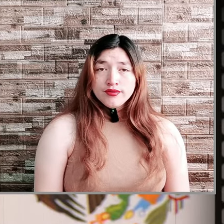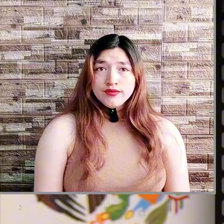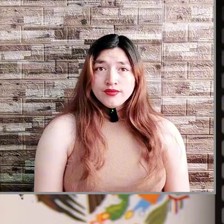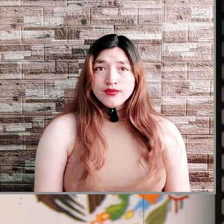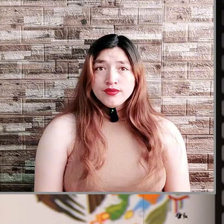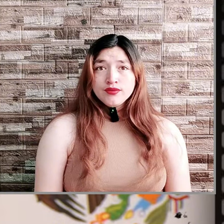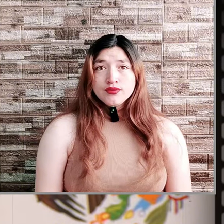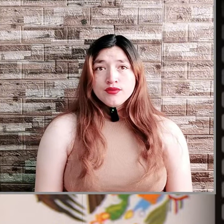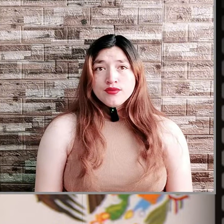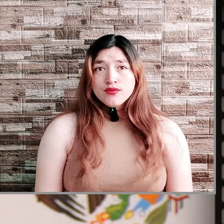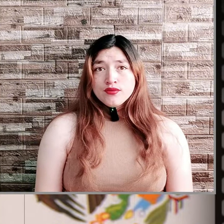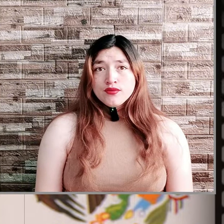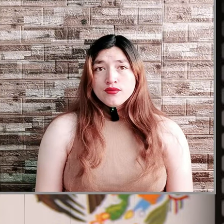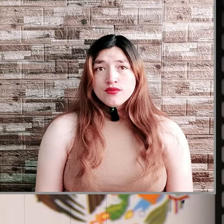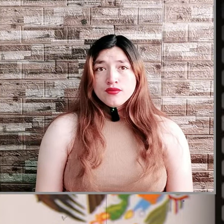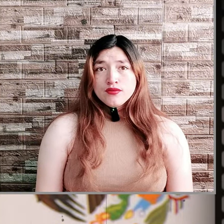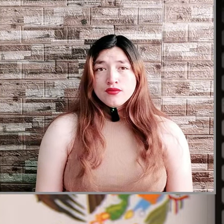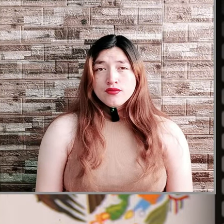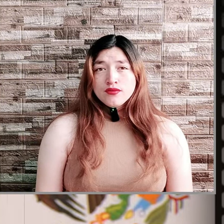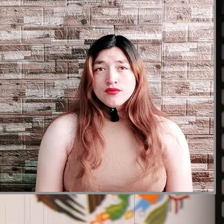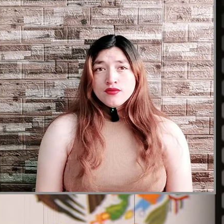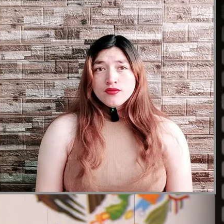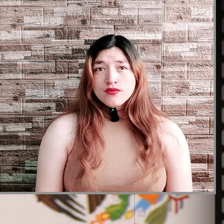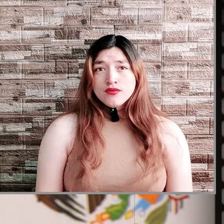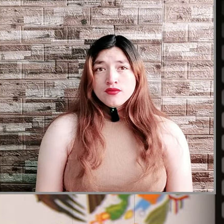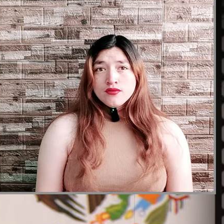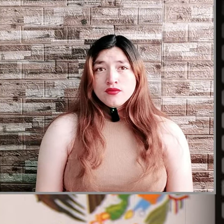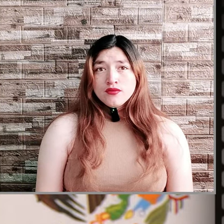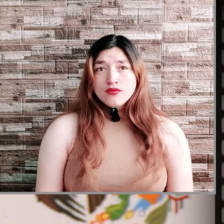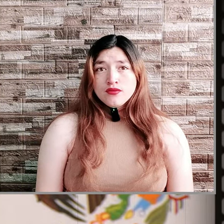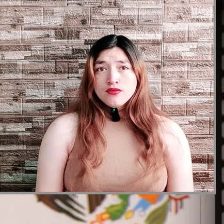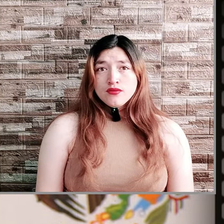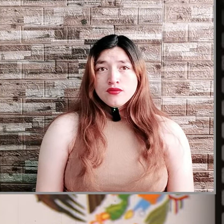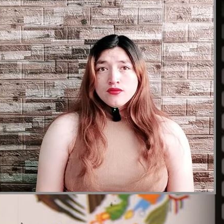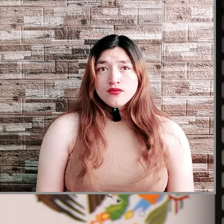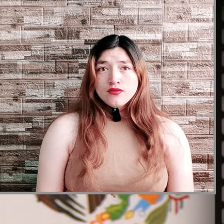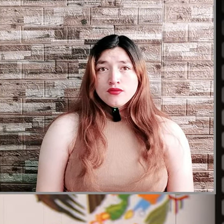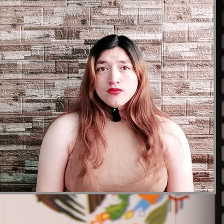de inversión de infraestructura y también